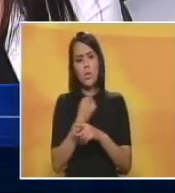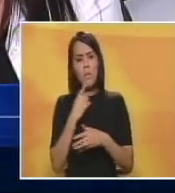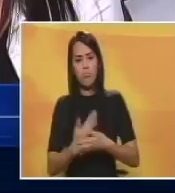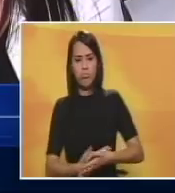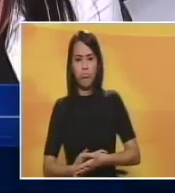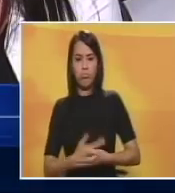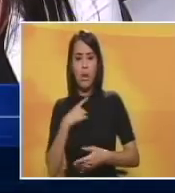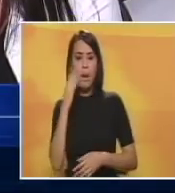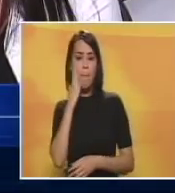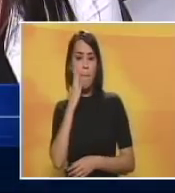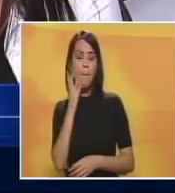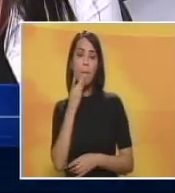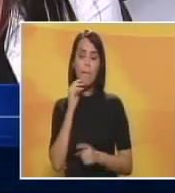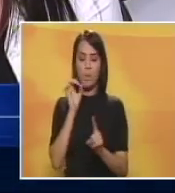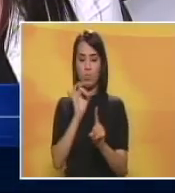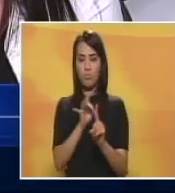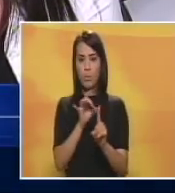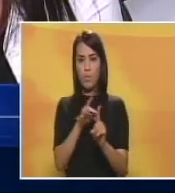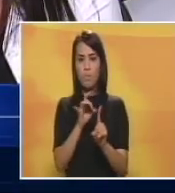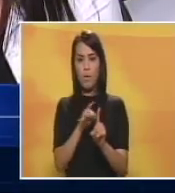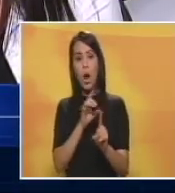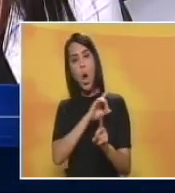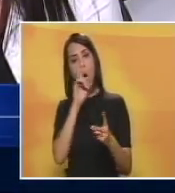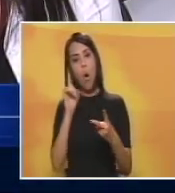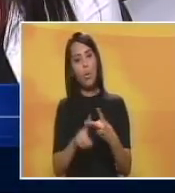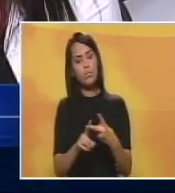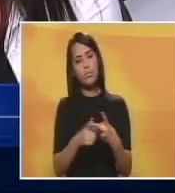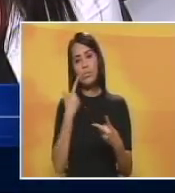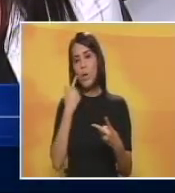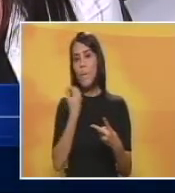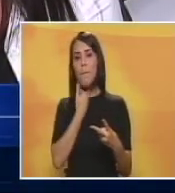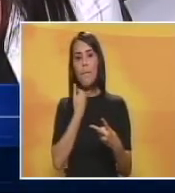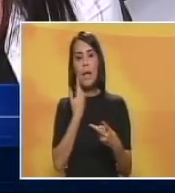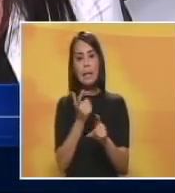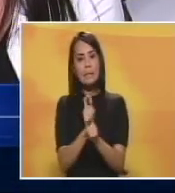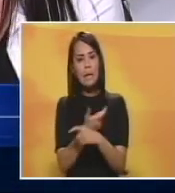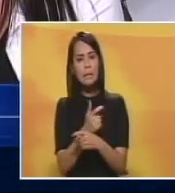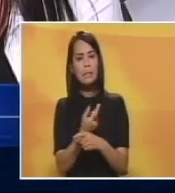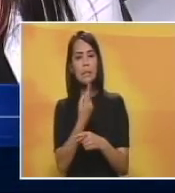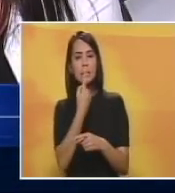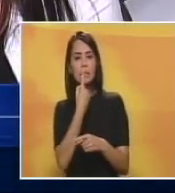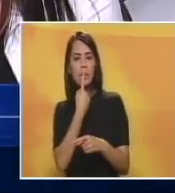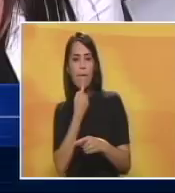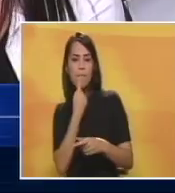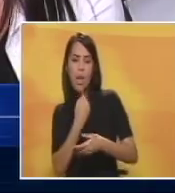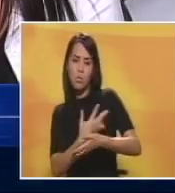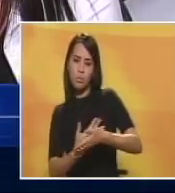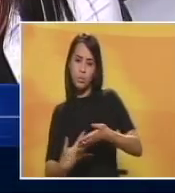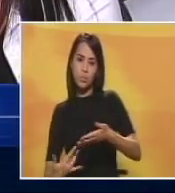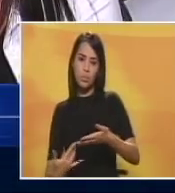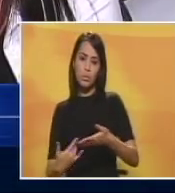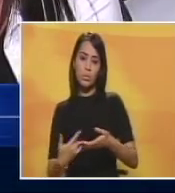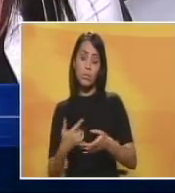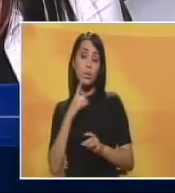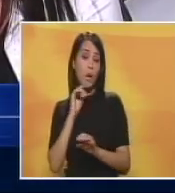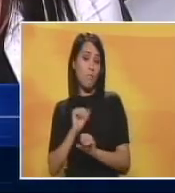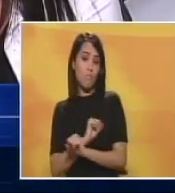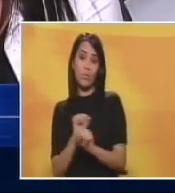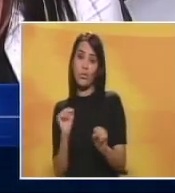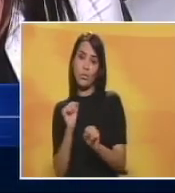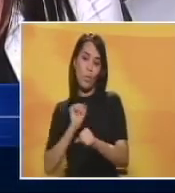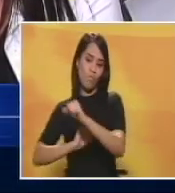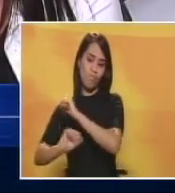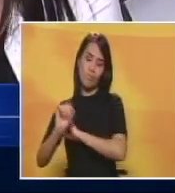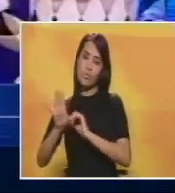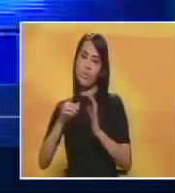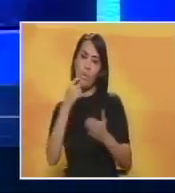es que la mamá tenga HIV o que tenga alguna alteración tipo leucemia tipo 1, que son contraindicados para poder